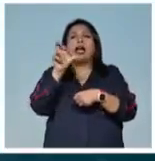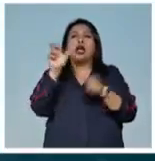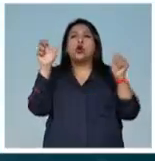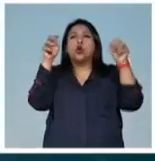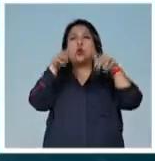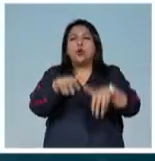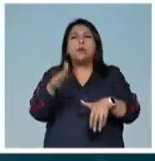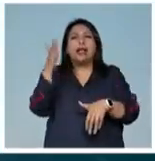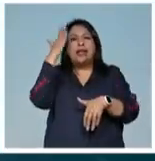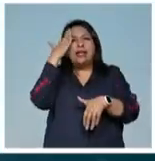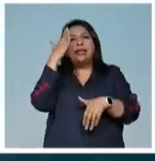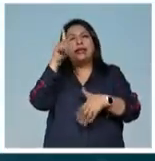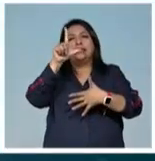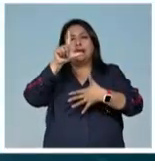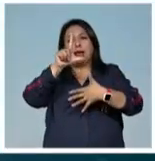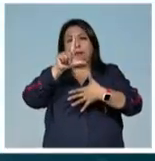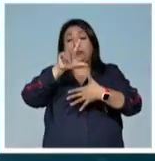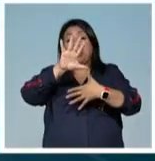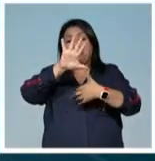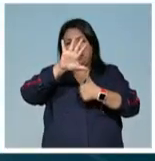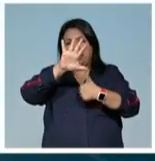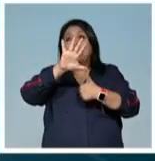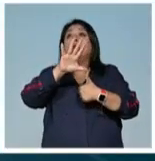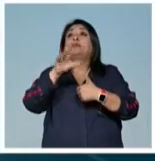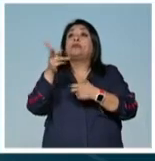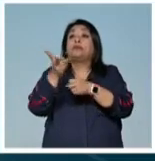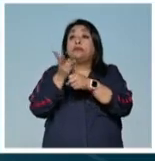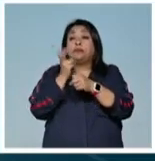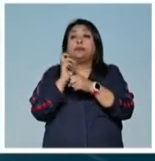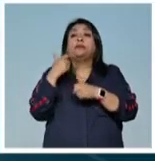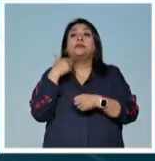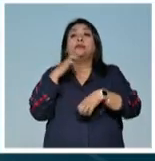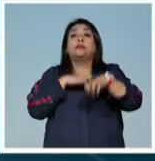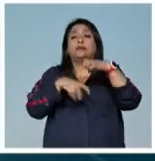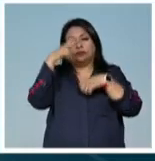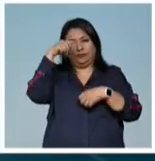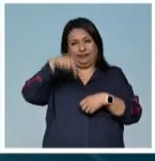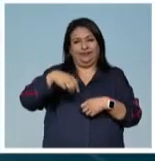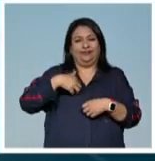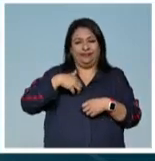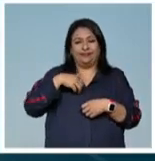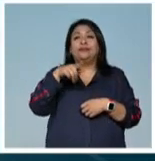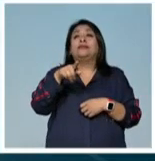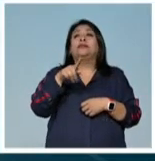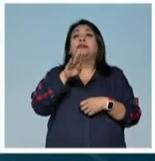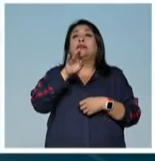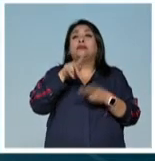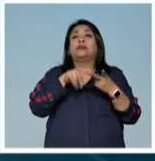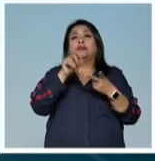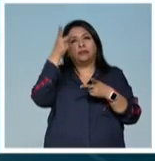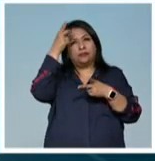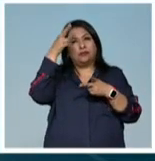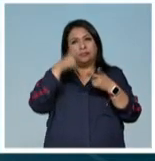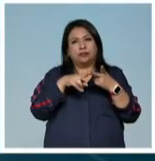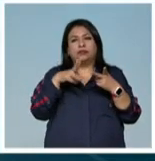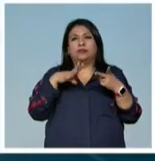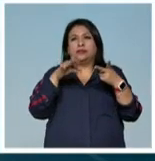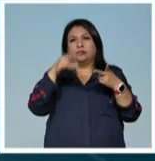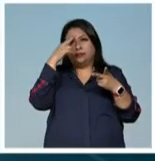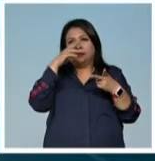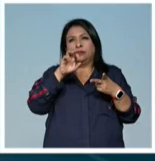del Norte, Gaby Tlaseca recibe al ex embajador de México en Canadá, Dionisio Pérez Jácome, y al director de la US Mexico